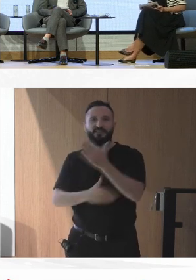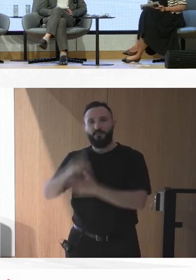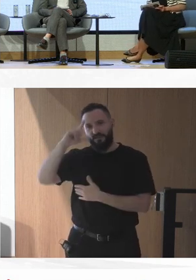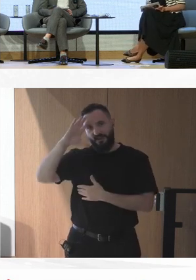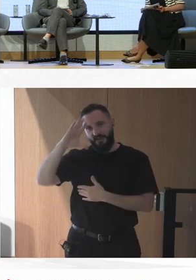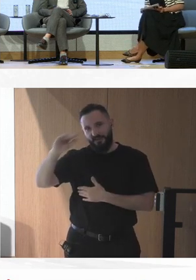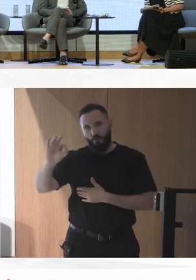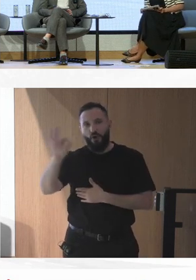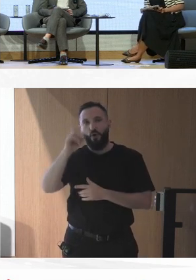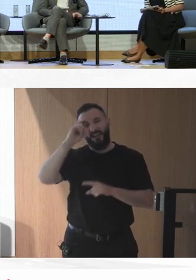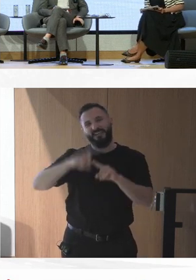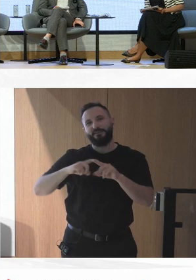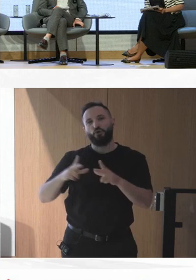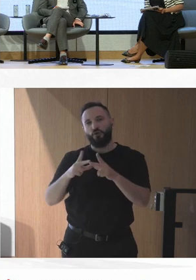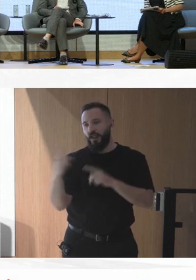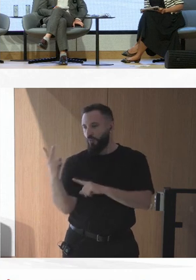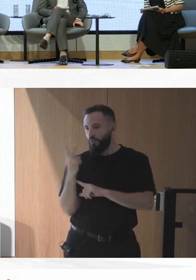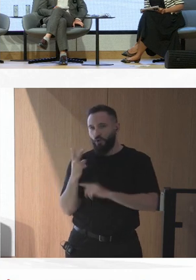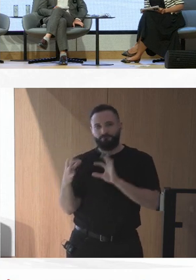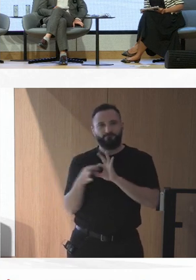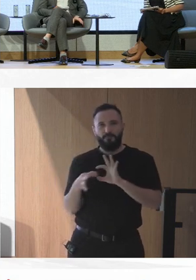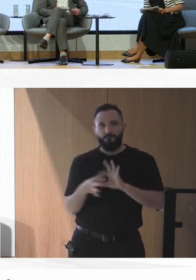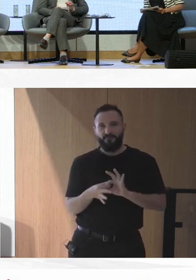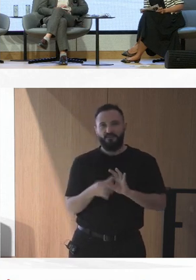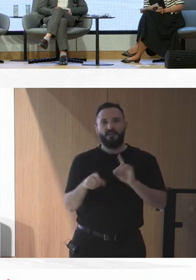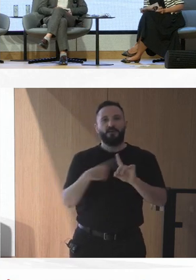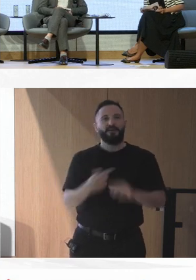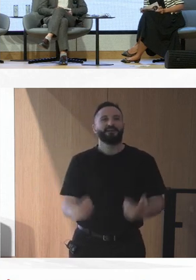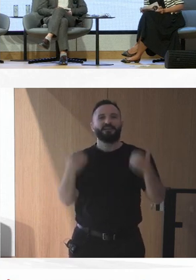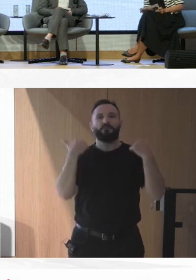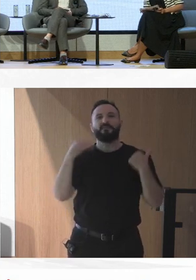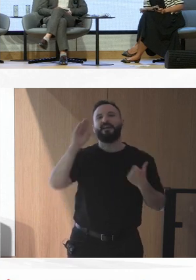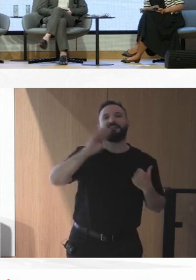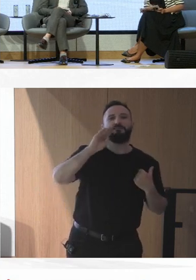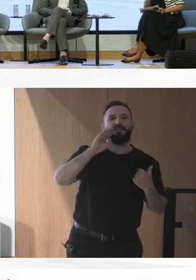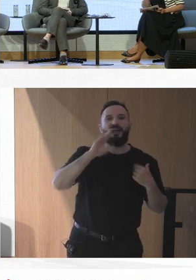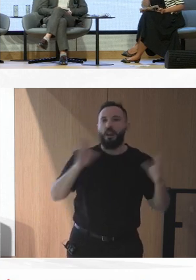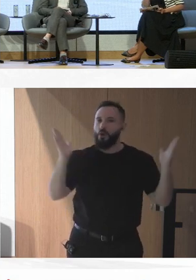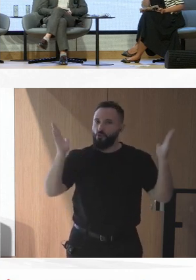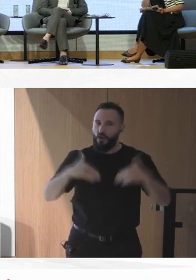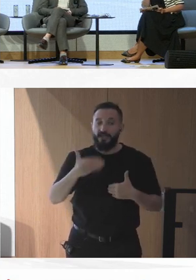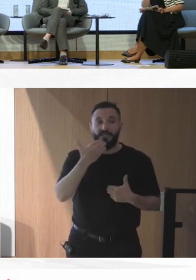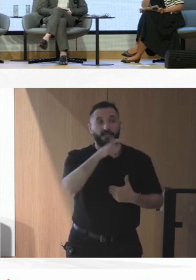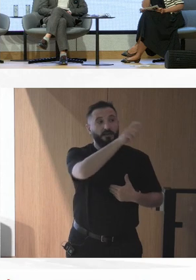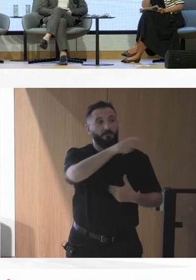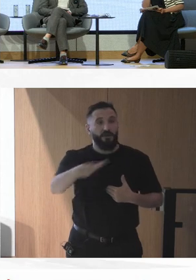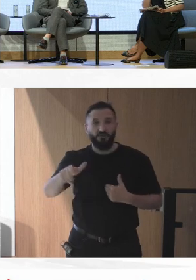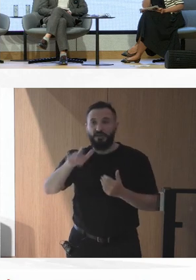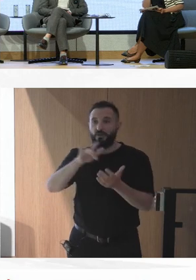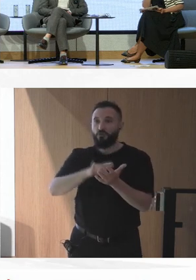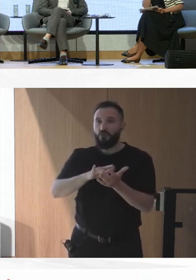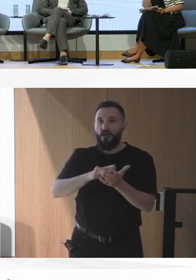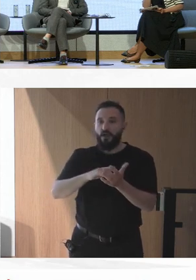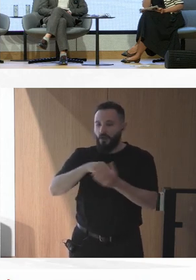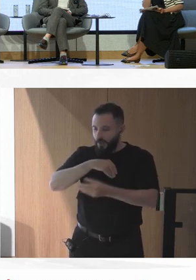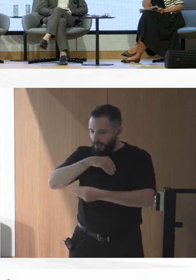intelectual y psicosocial, ¿no? Se considera exenta de responsabilidad criminal a las personas que no pueden comprender la ilicitud de un